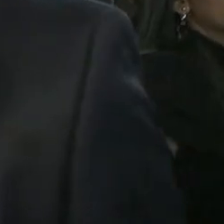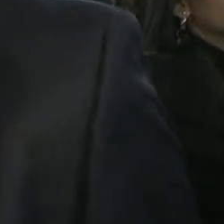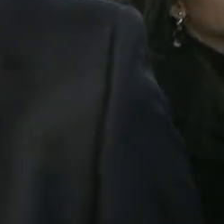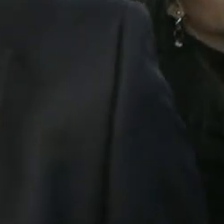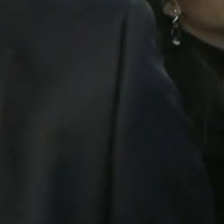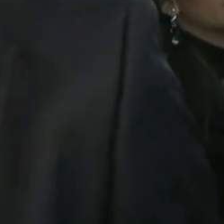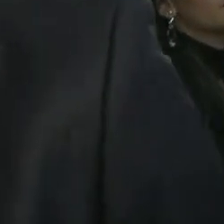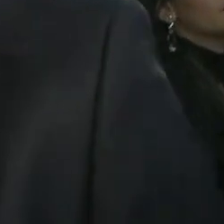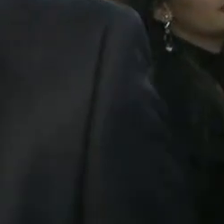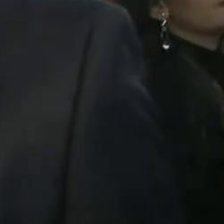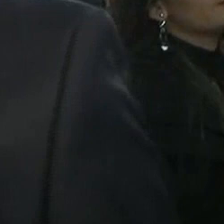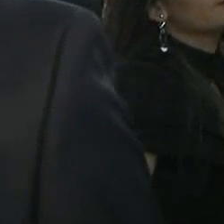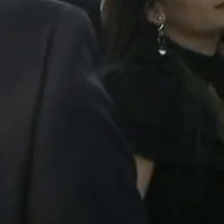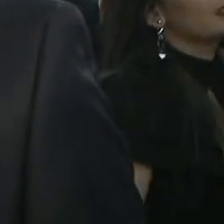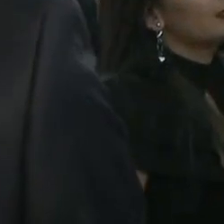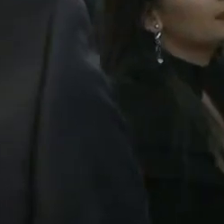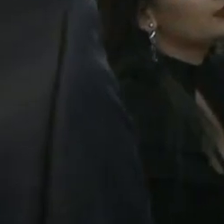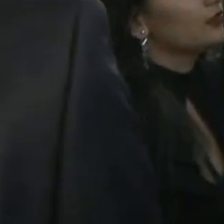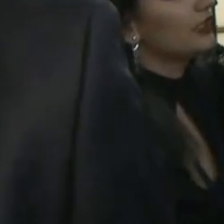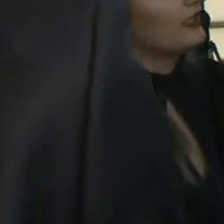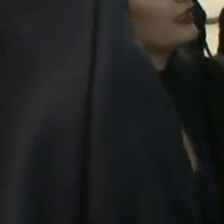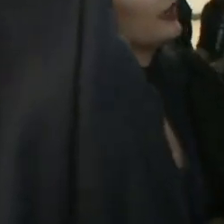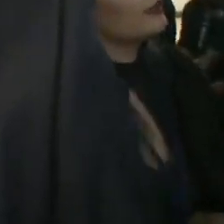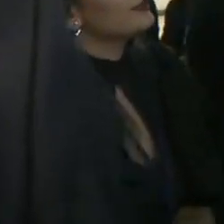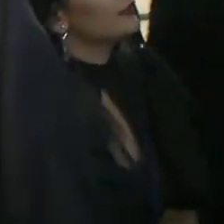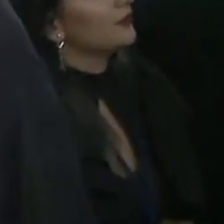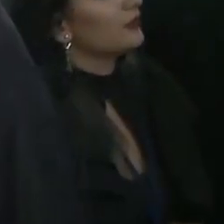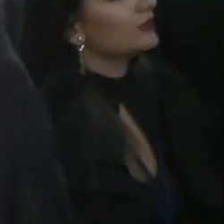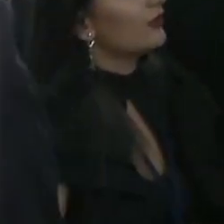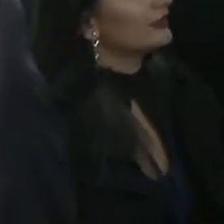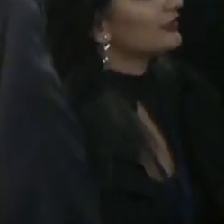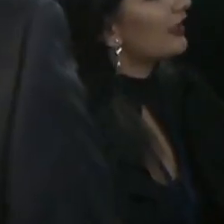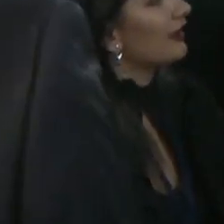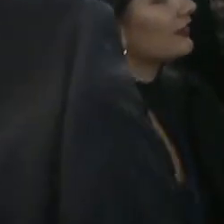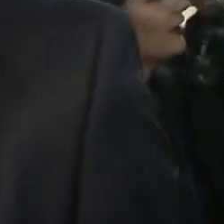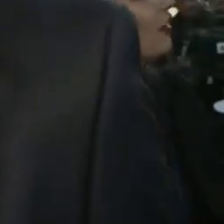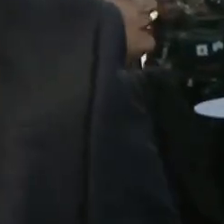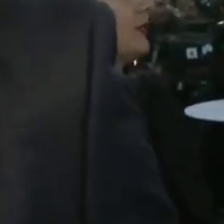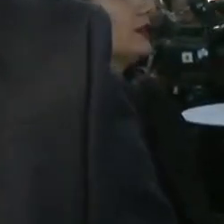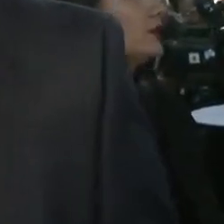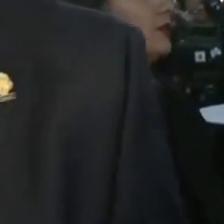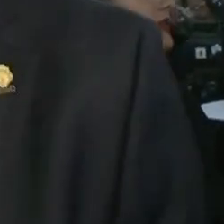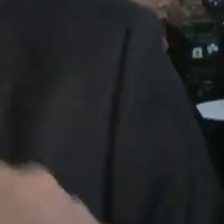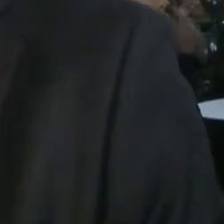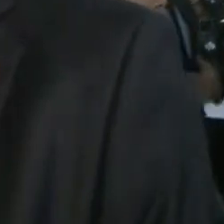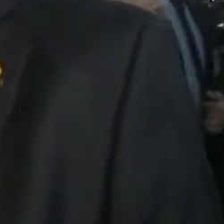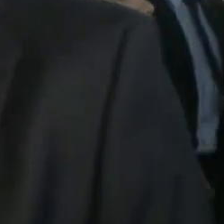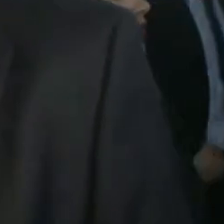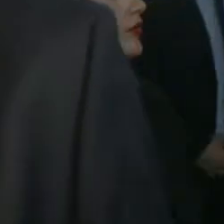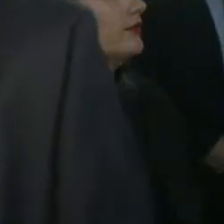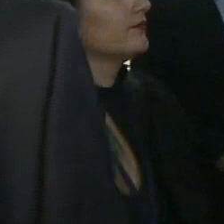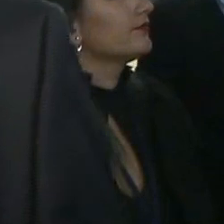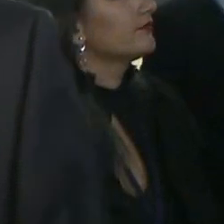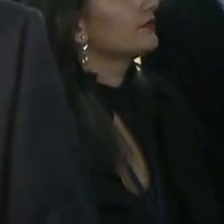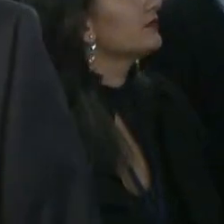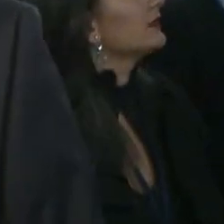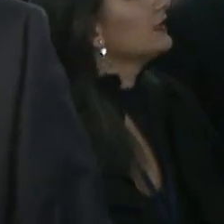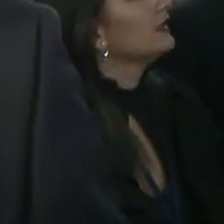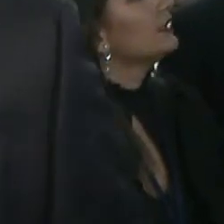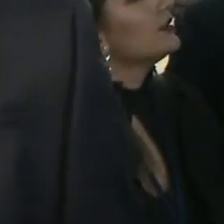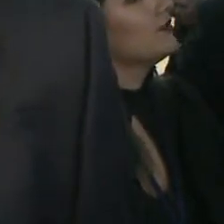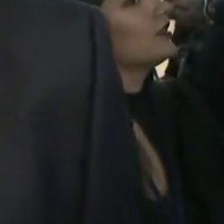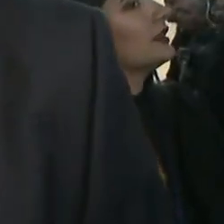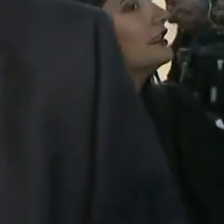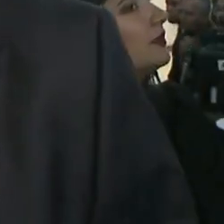los muebles de la decisión que ya tomaron, porque lo cierto es que Carlos Ricardo Benavides era el candidato del PAC. Hay una alianza clara entre Liberación y el